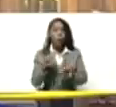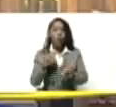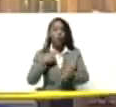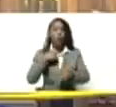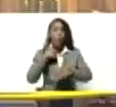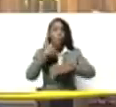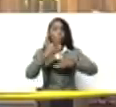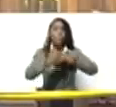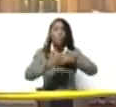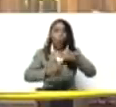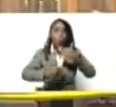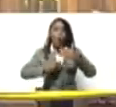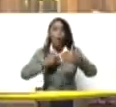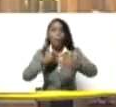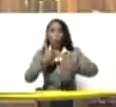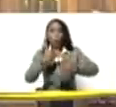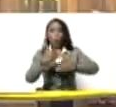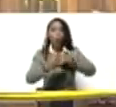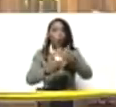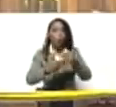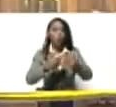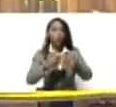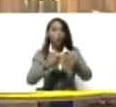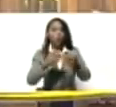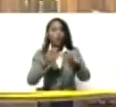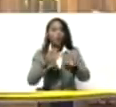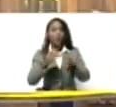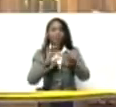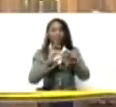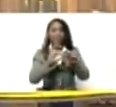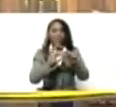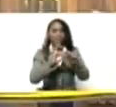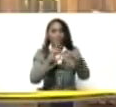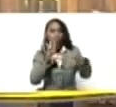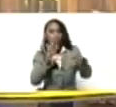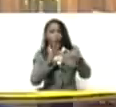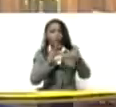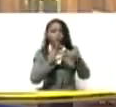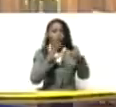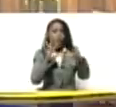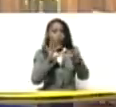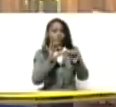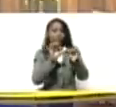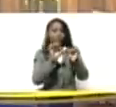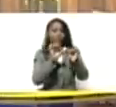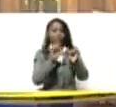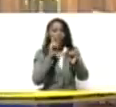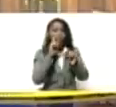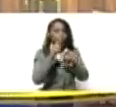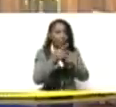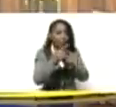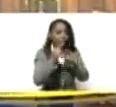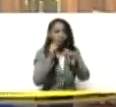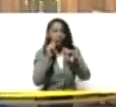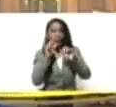aterrizar esa agenda con ambas delegaciones aceptadas